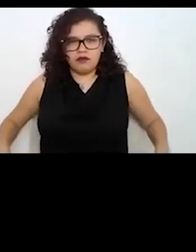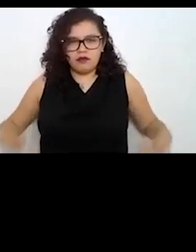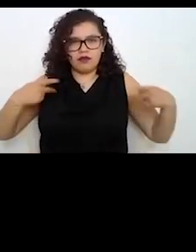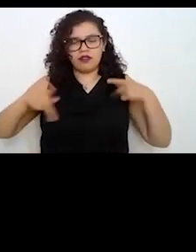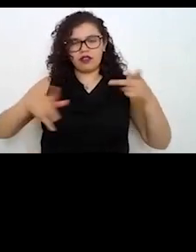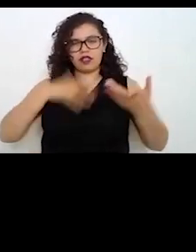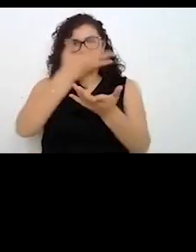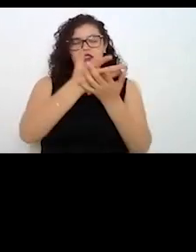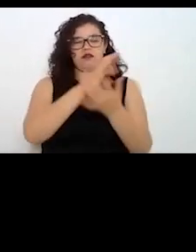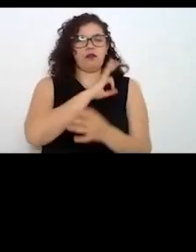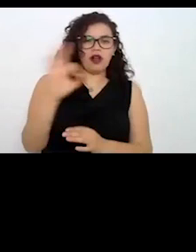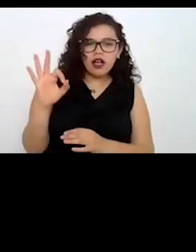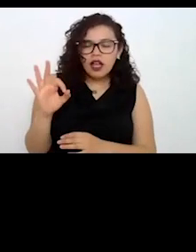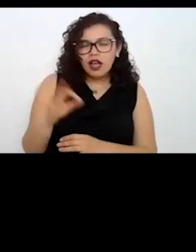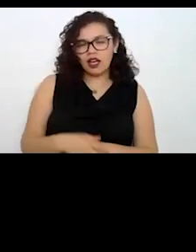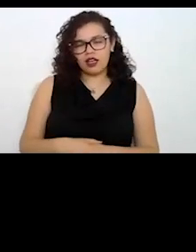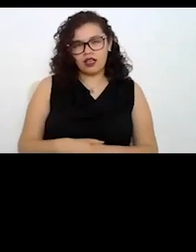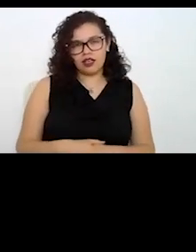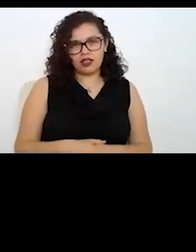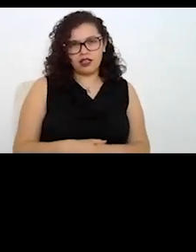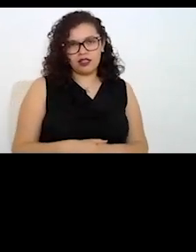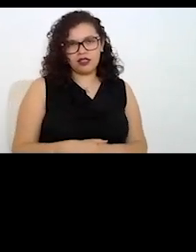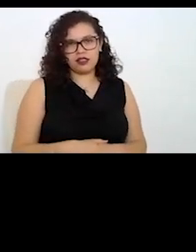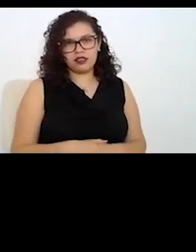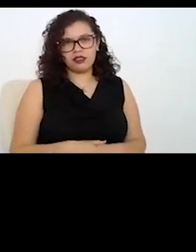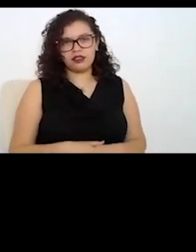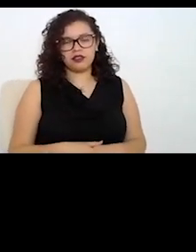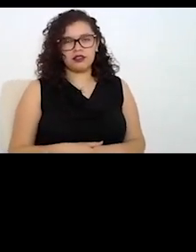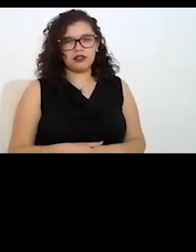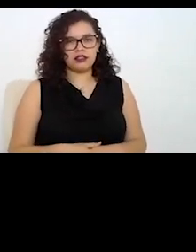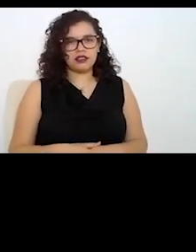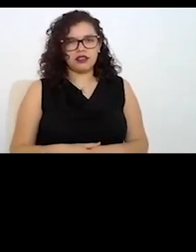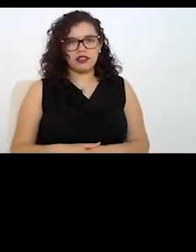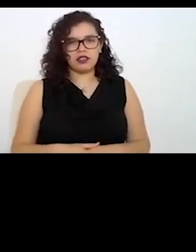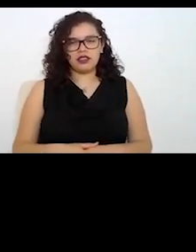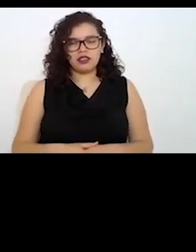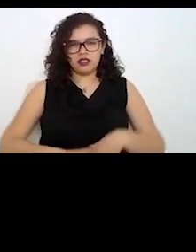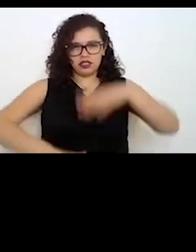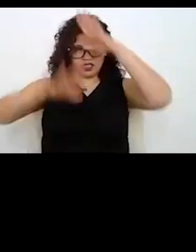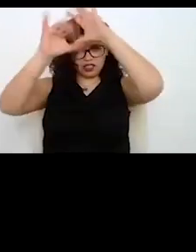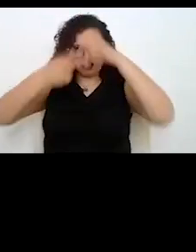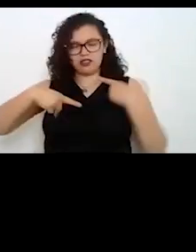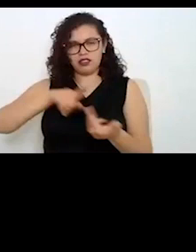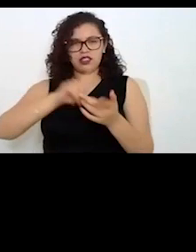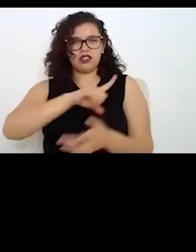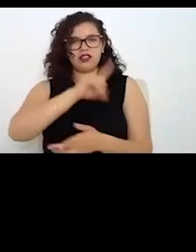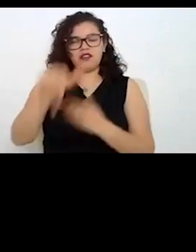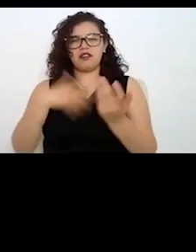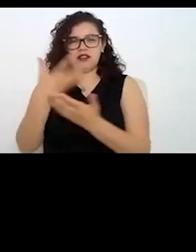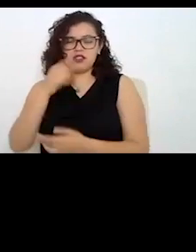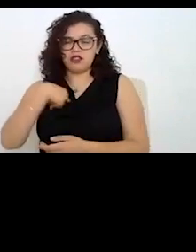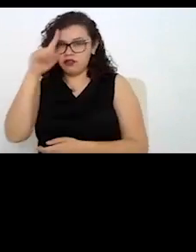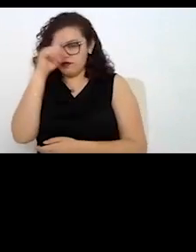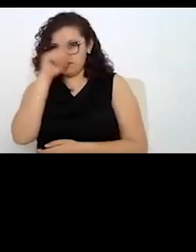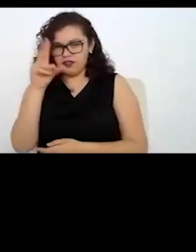descansar. Entonces, podría llegar a ser que sea con acuerdo con los trabajadores que se tomen cuenta de vacaciones, no lo recomiendo y no es la esencia